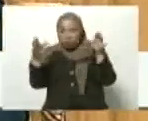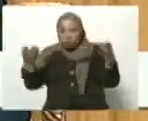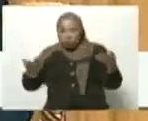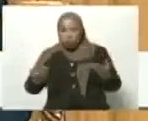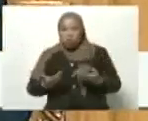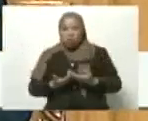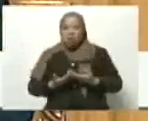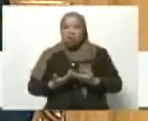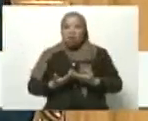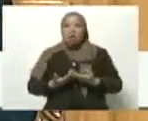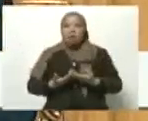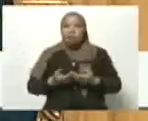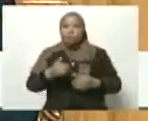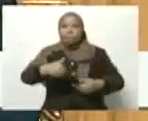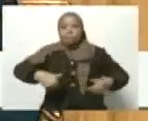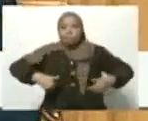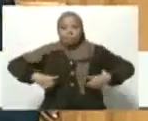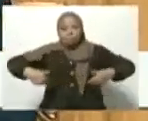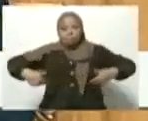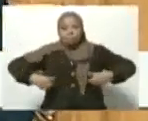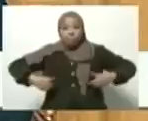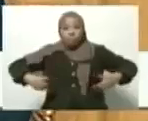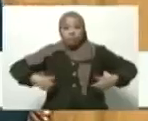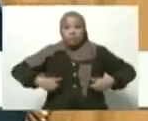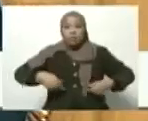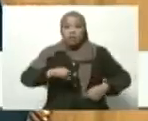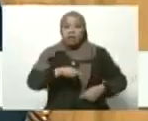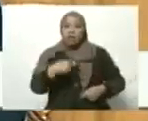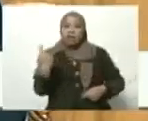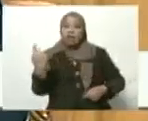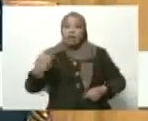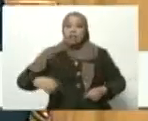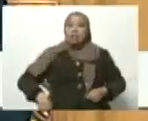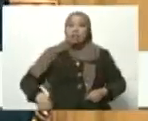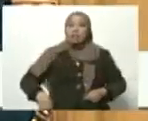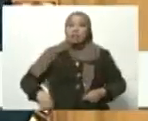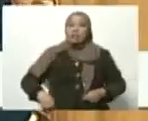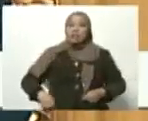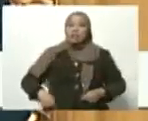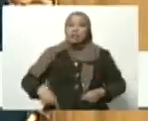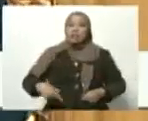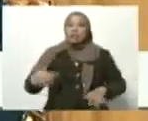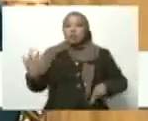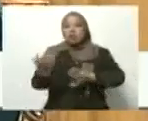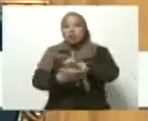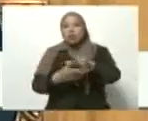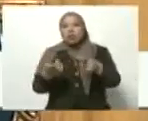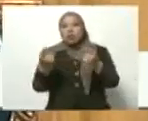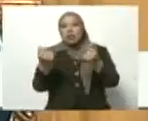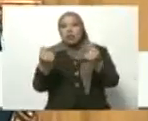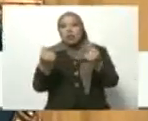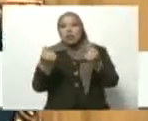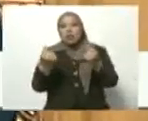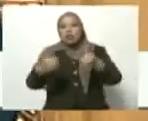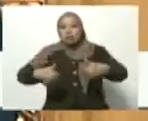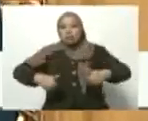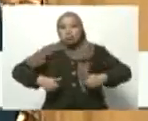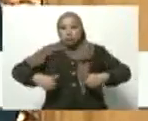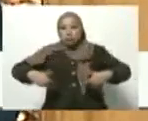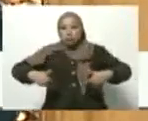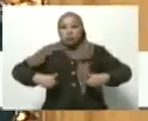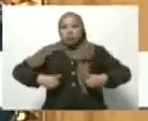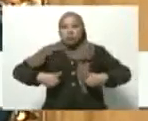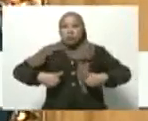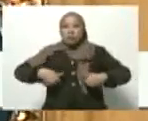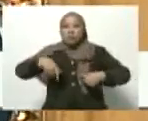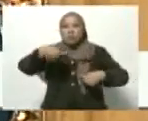económica. Para destruir a Rusia se están cometiendo un suicidio económico enorme. O sea, están